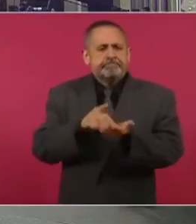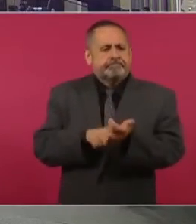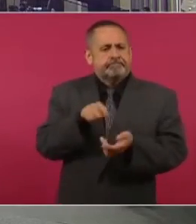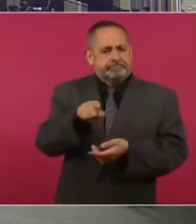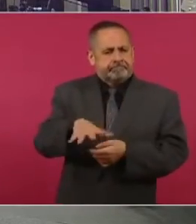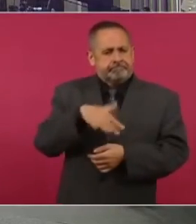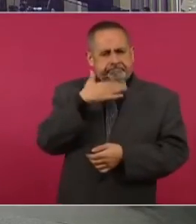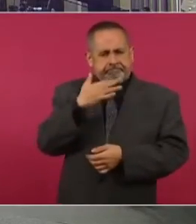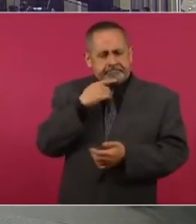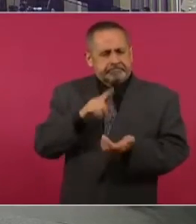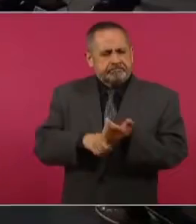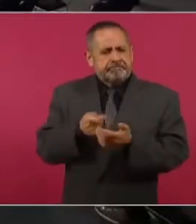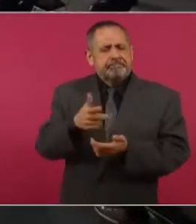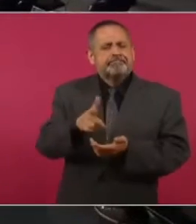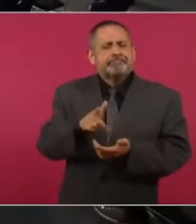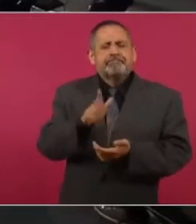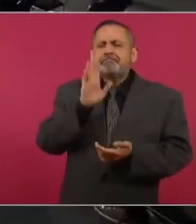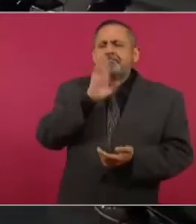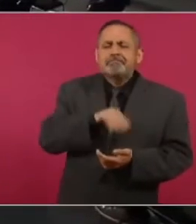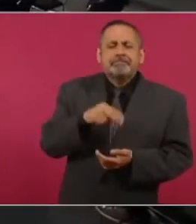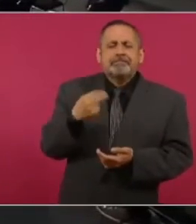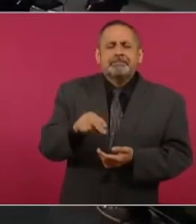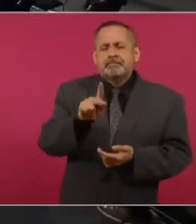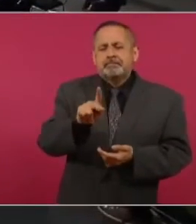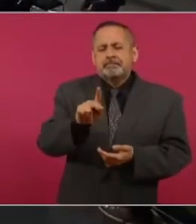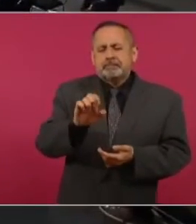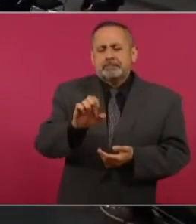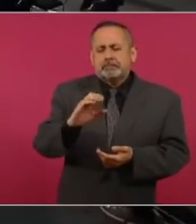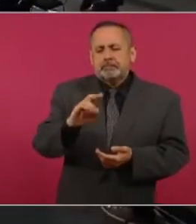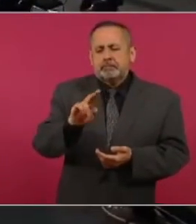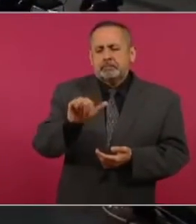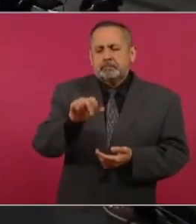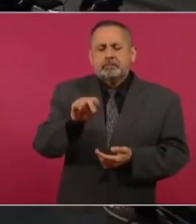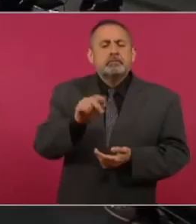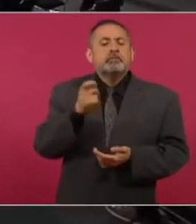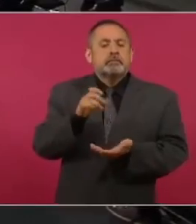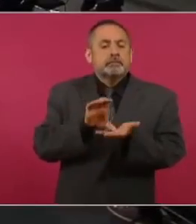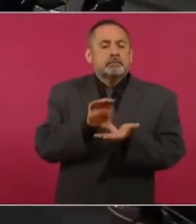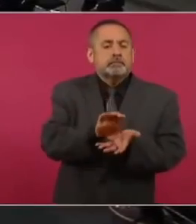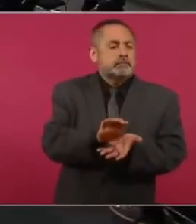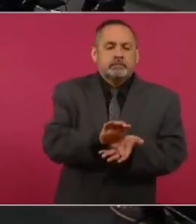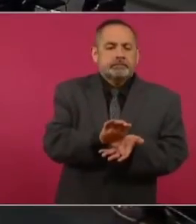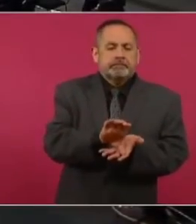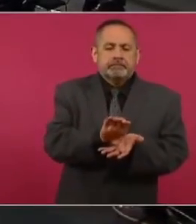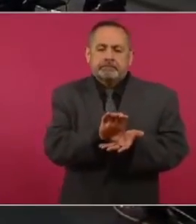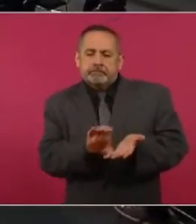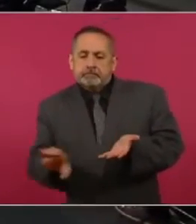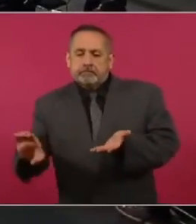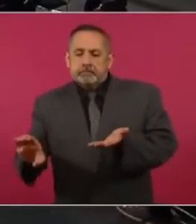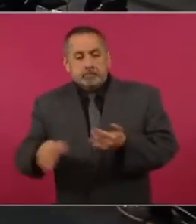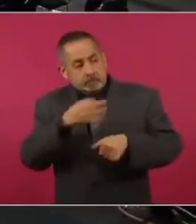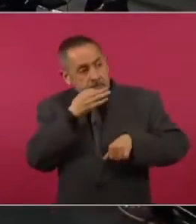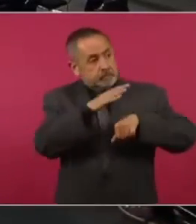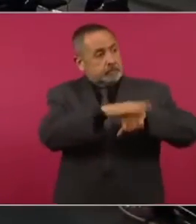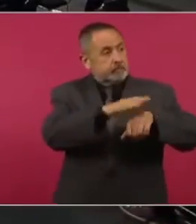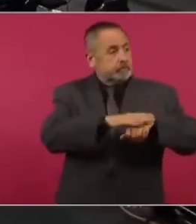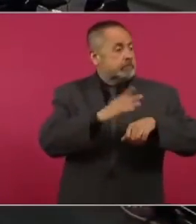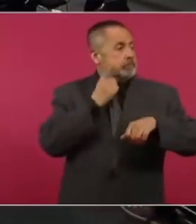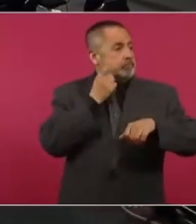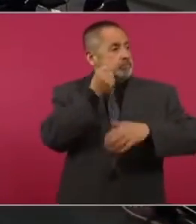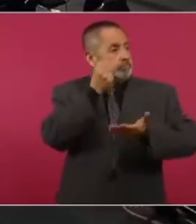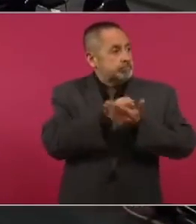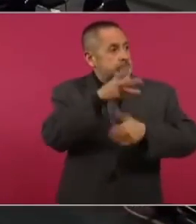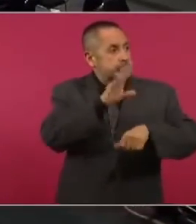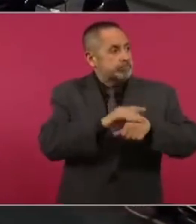cometió peculado, este delito de trasladar de una partida a otra sin avisar al Congreso y sin que el Congreso lo